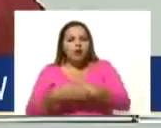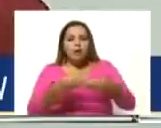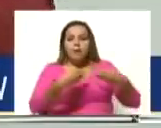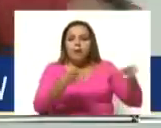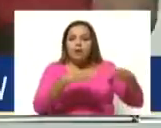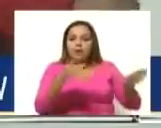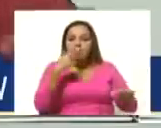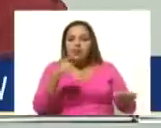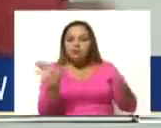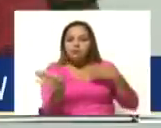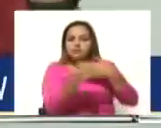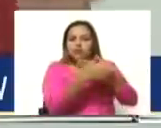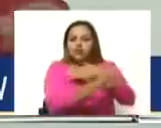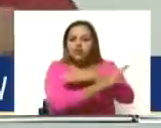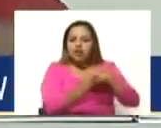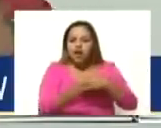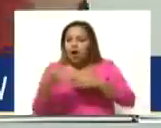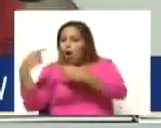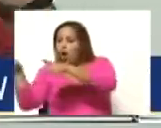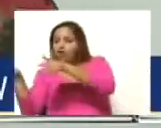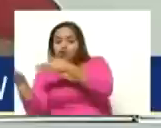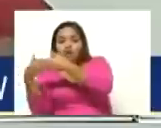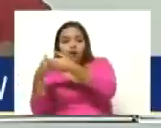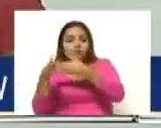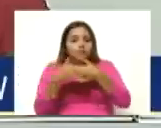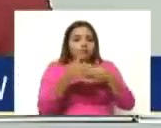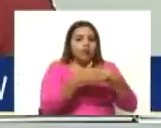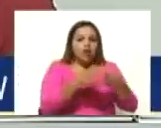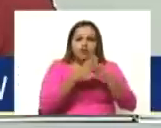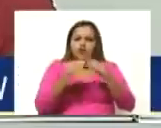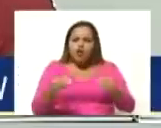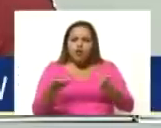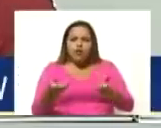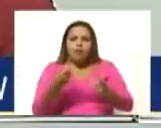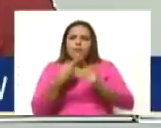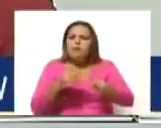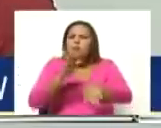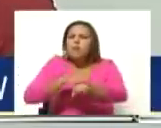el cierre de su frontera, el otro también, todos están anunciando. ¿Y por qué no lo hicieron antes?